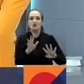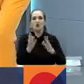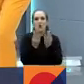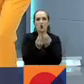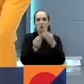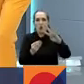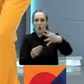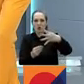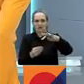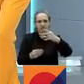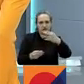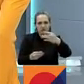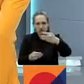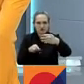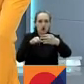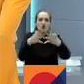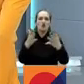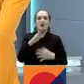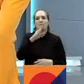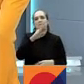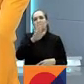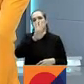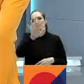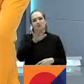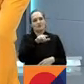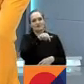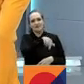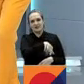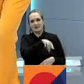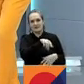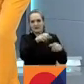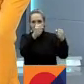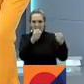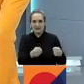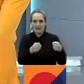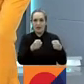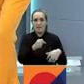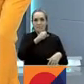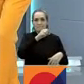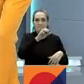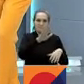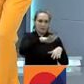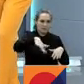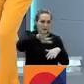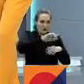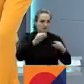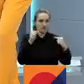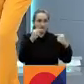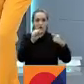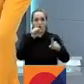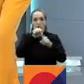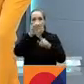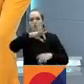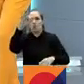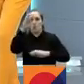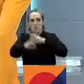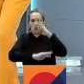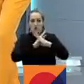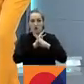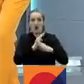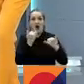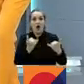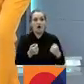Sub-20 ante Brasil. El equipo buscará un triunfo este jueves contra Venezuela, de modo que pueda seguir en la disputa por ir al